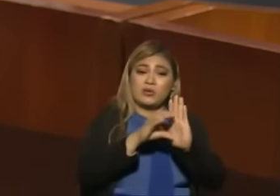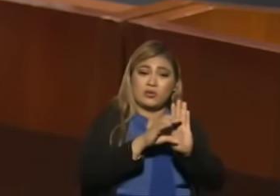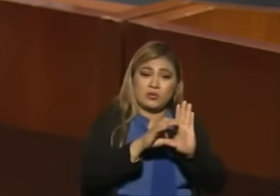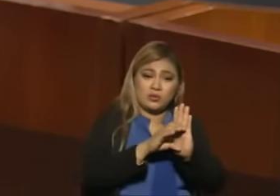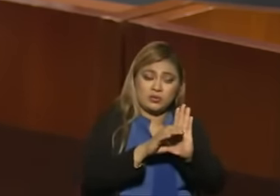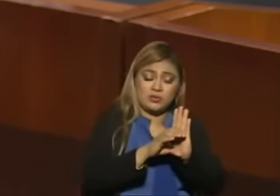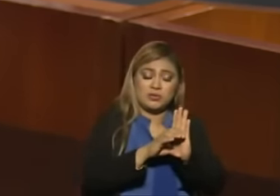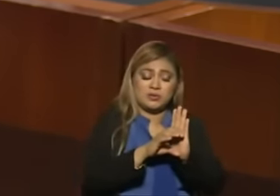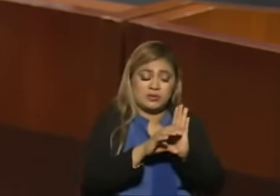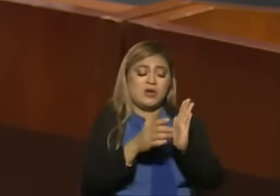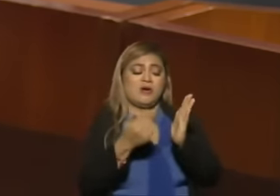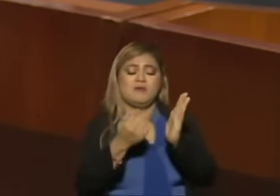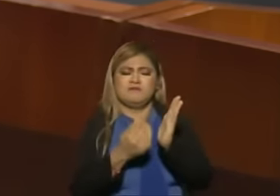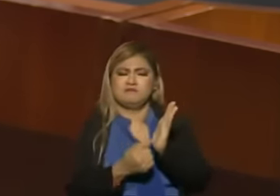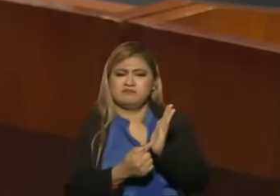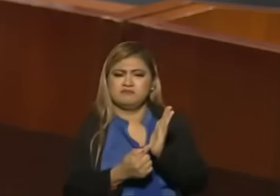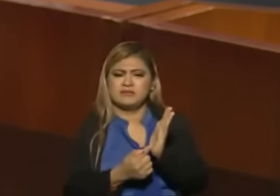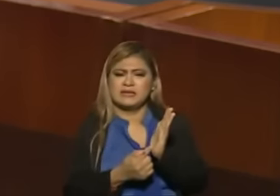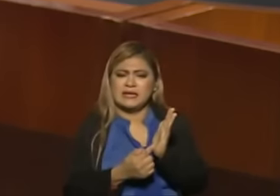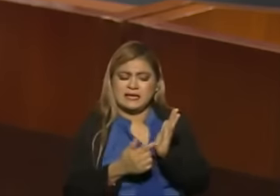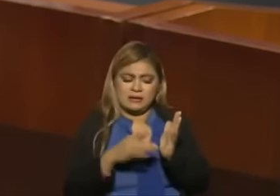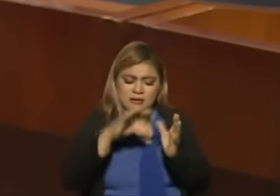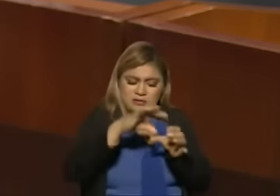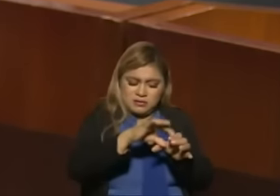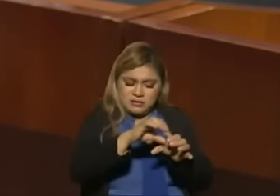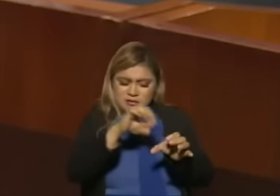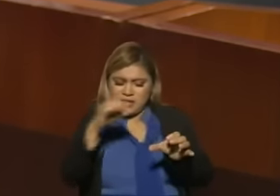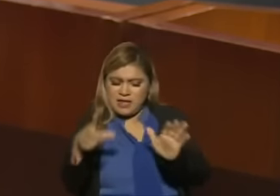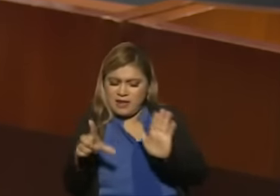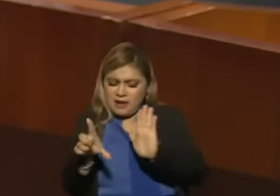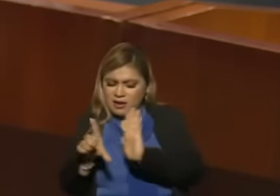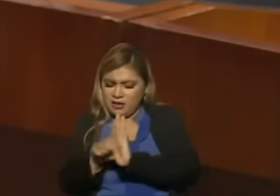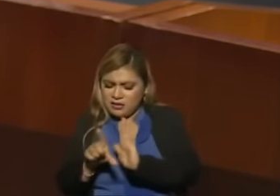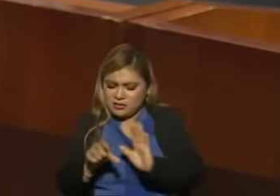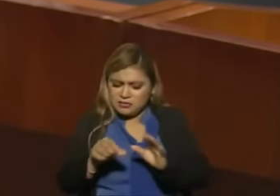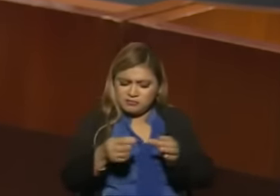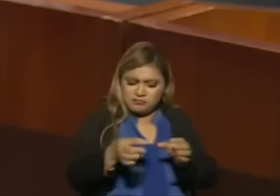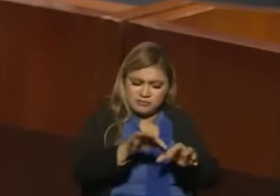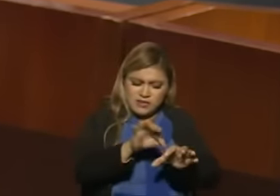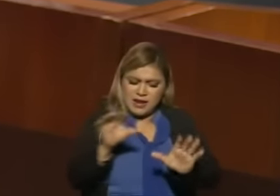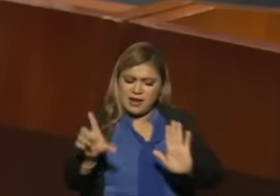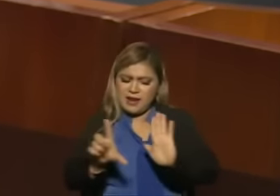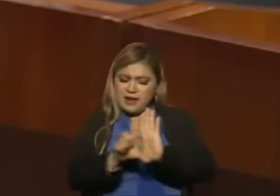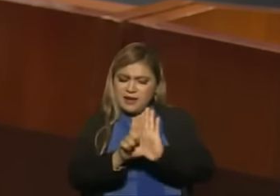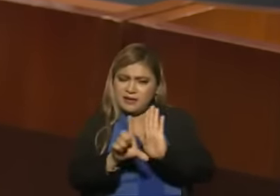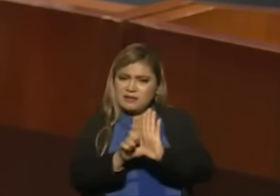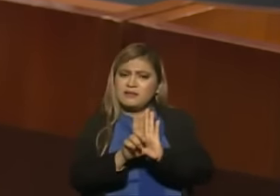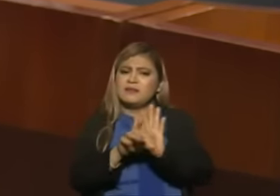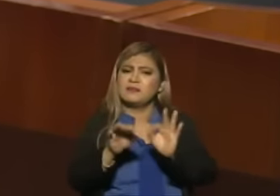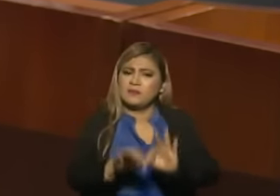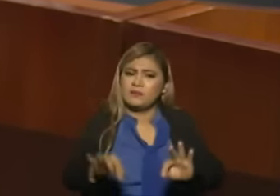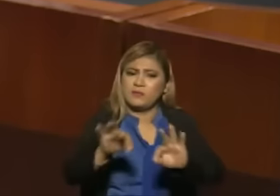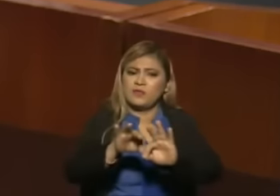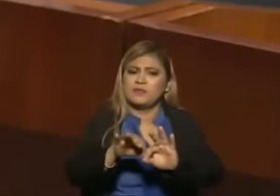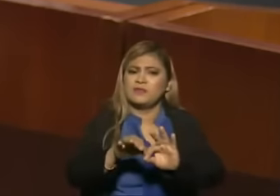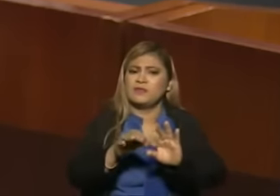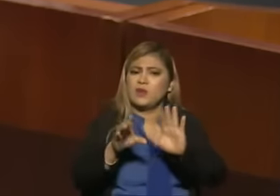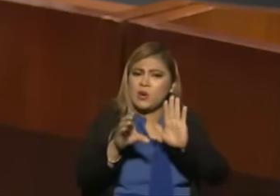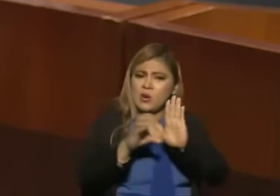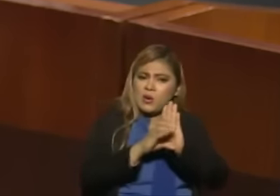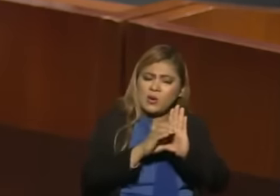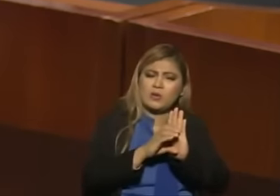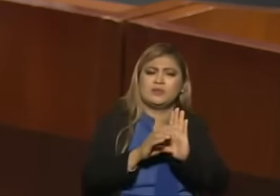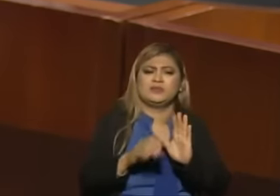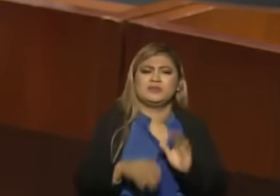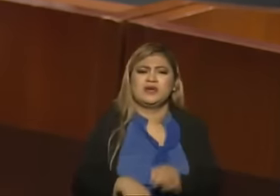estamos obligados a sacar leyes que sean de acuerdo al tenor de la letra de la Constitución y no